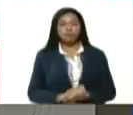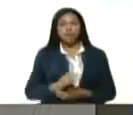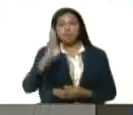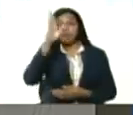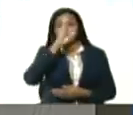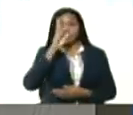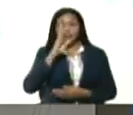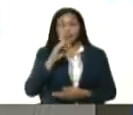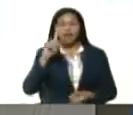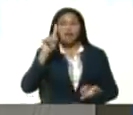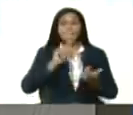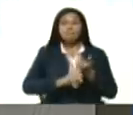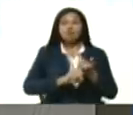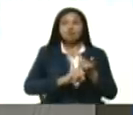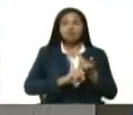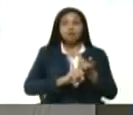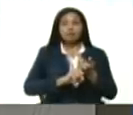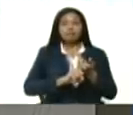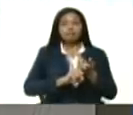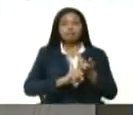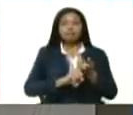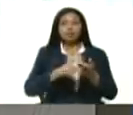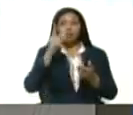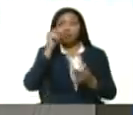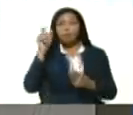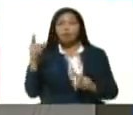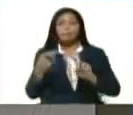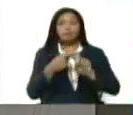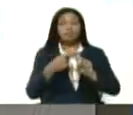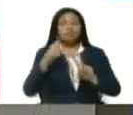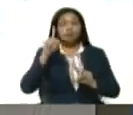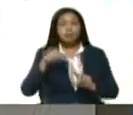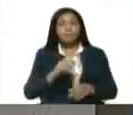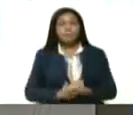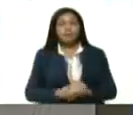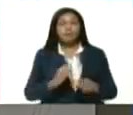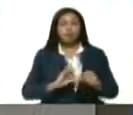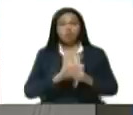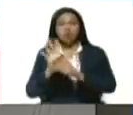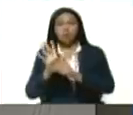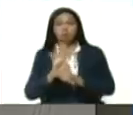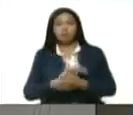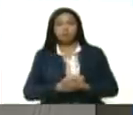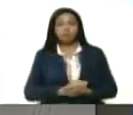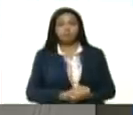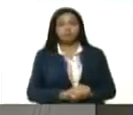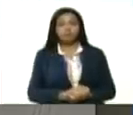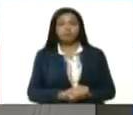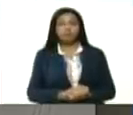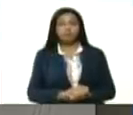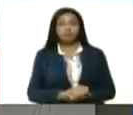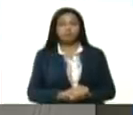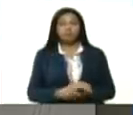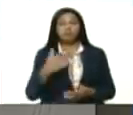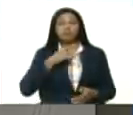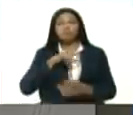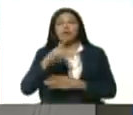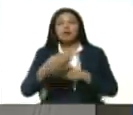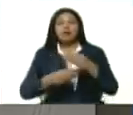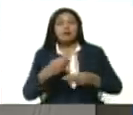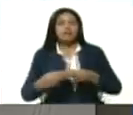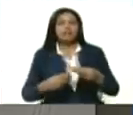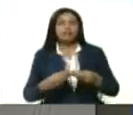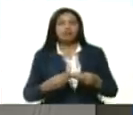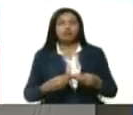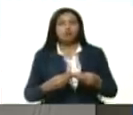es esposa de una persona que resultó positiva por COVID-19, proveniente de un viaje que realizó en